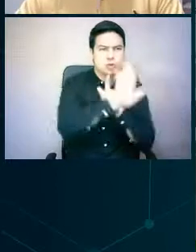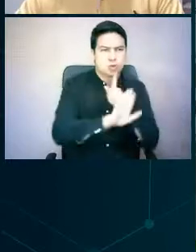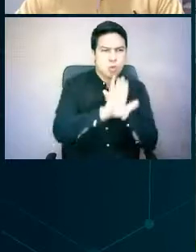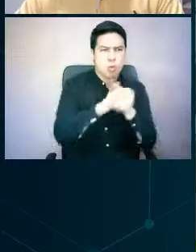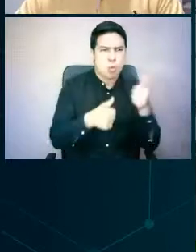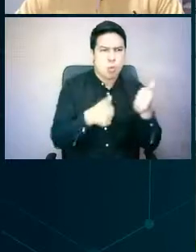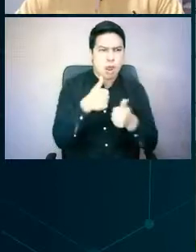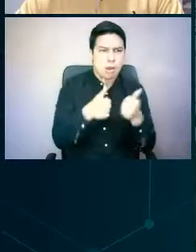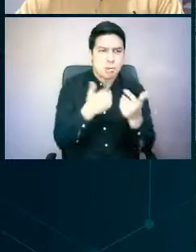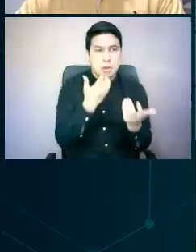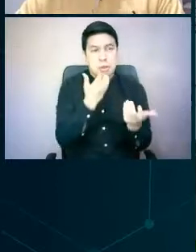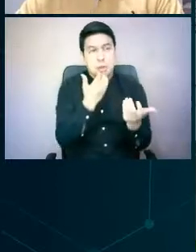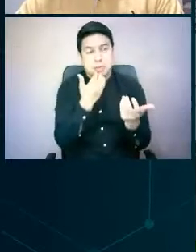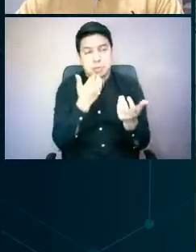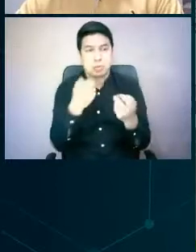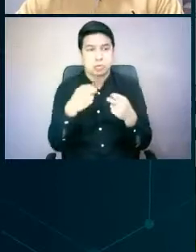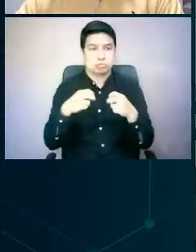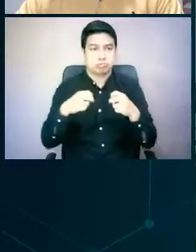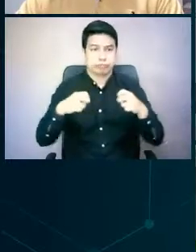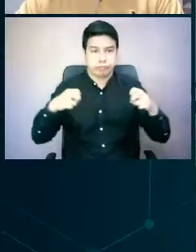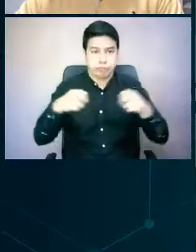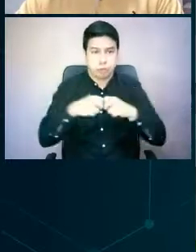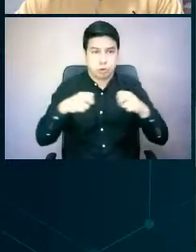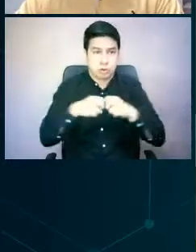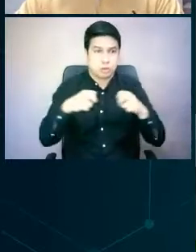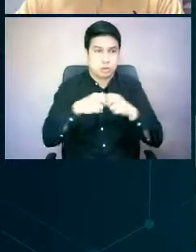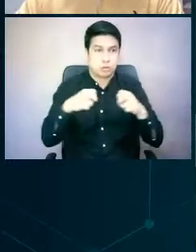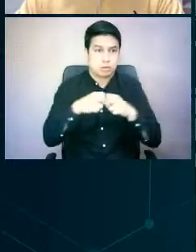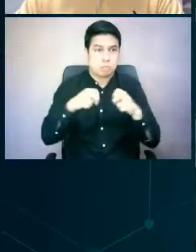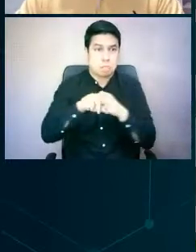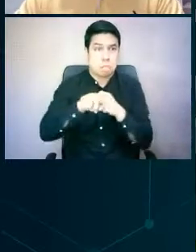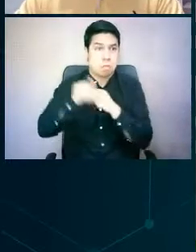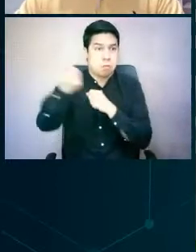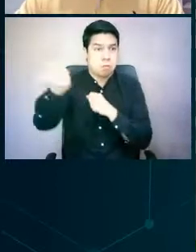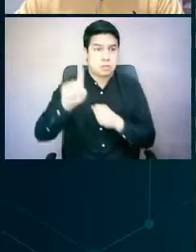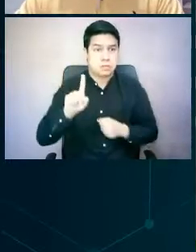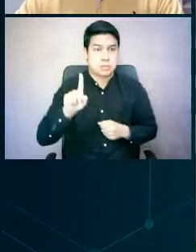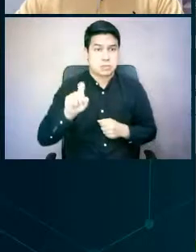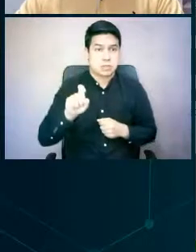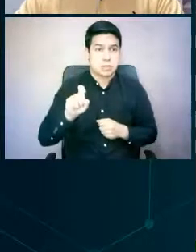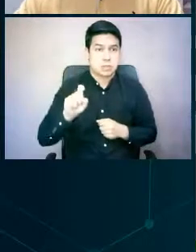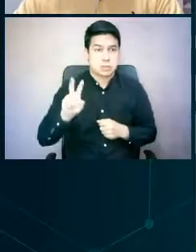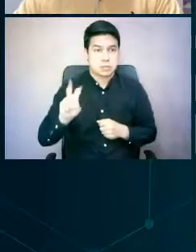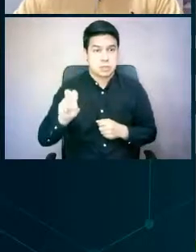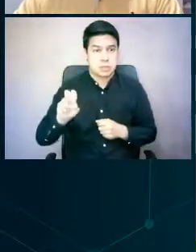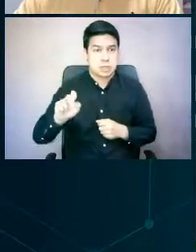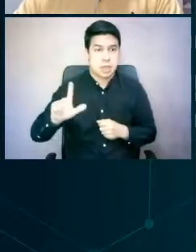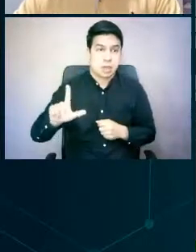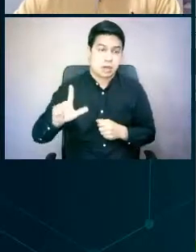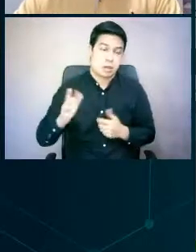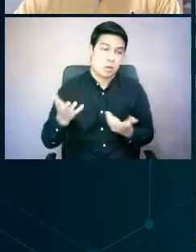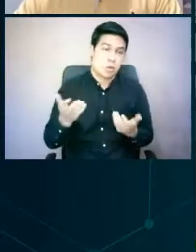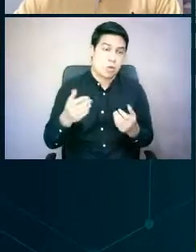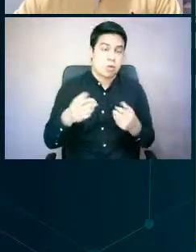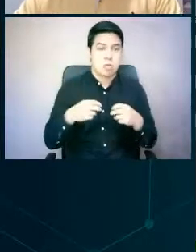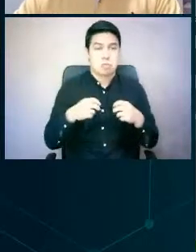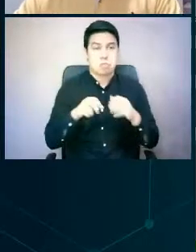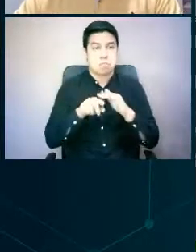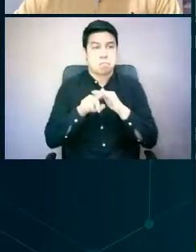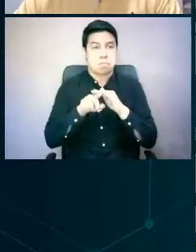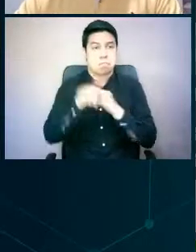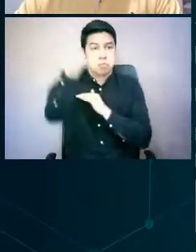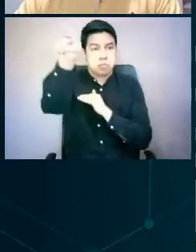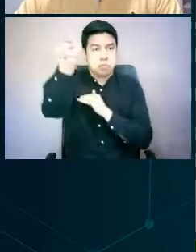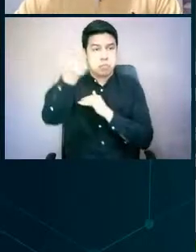con comparación direccional 67N, disparo directo transferido por sobretensión, la 59,